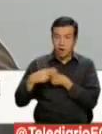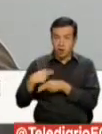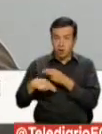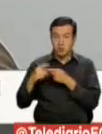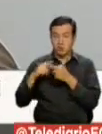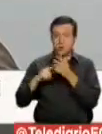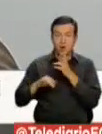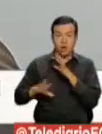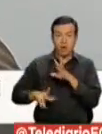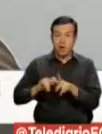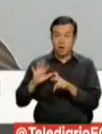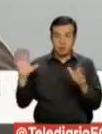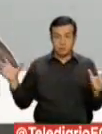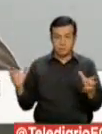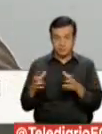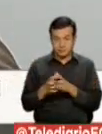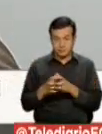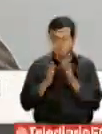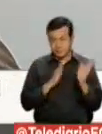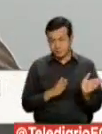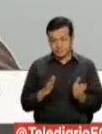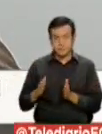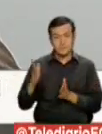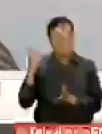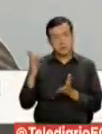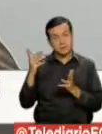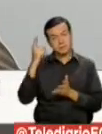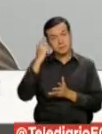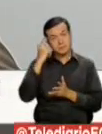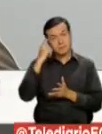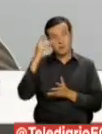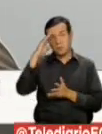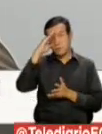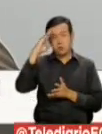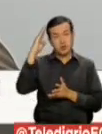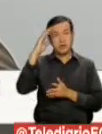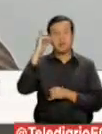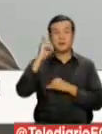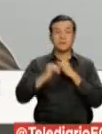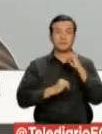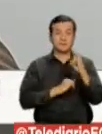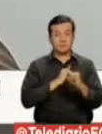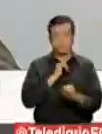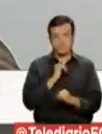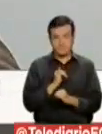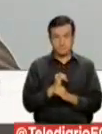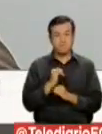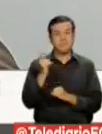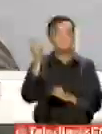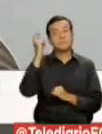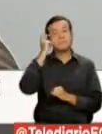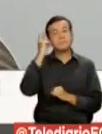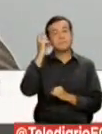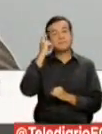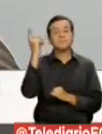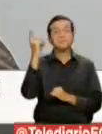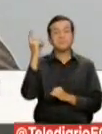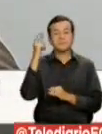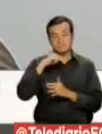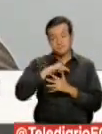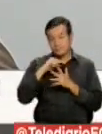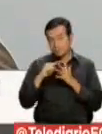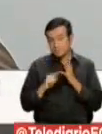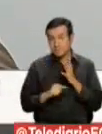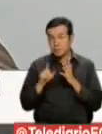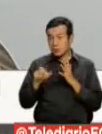activos, corrupción. Y en ese orden de ideas, quizás la Policía Internacional consideró que el delito por el cual